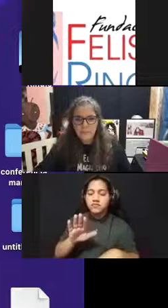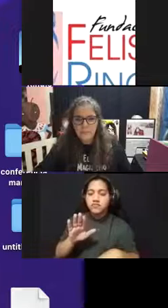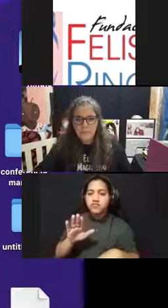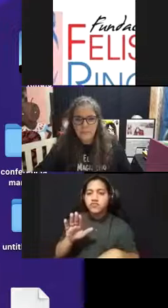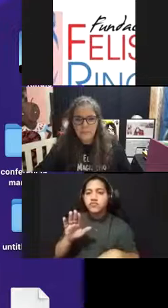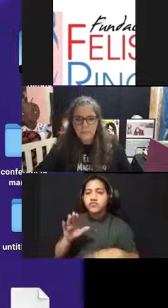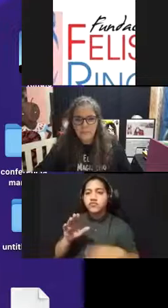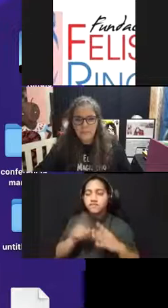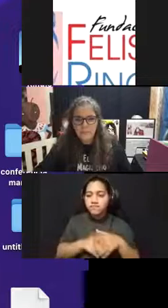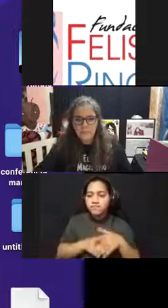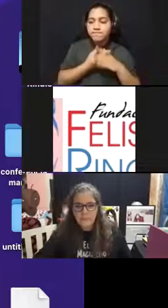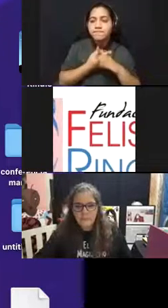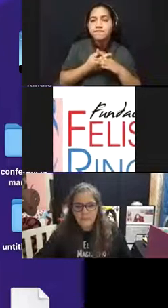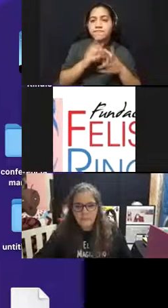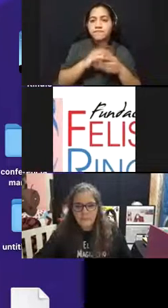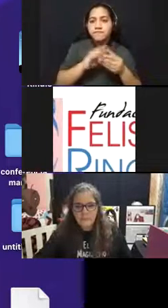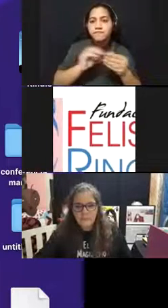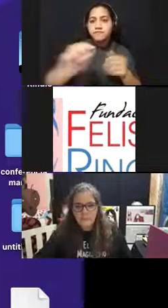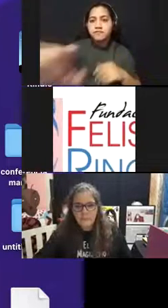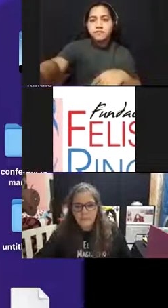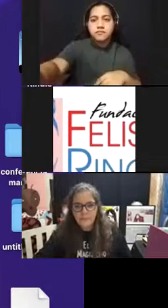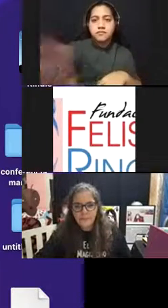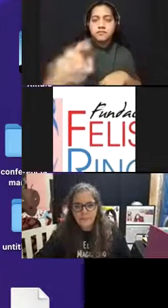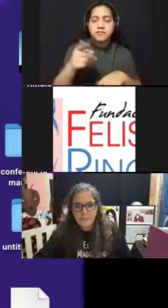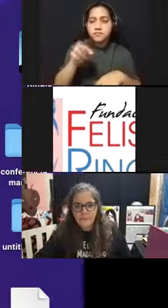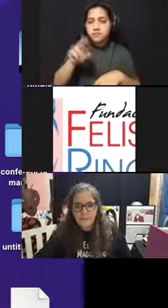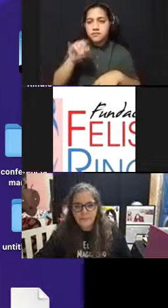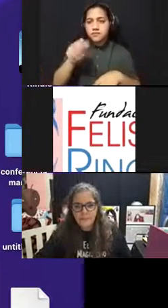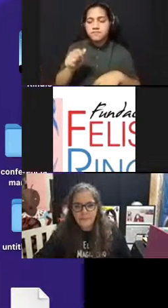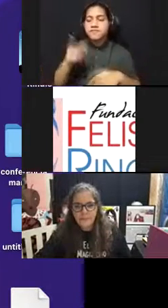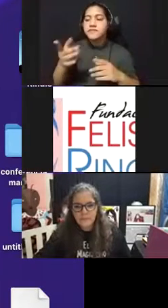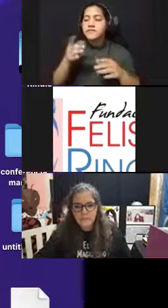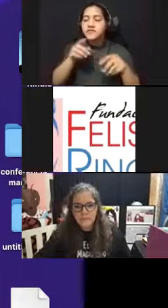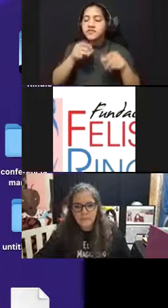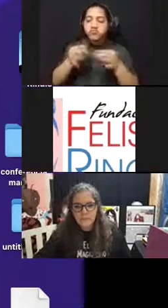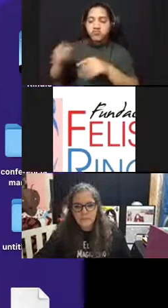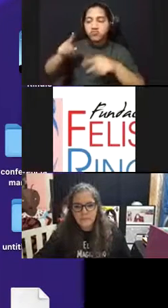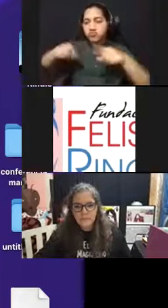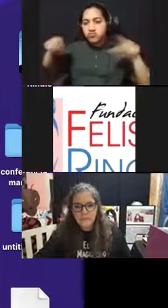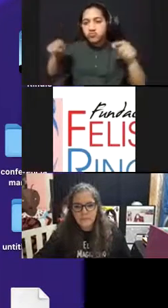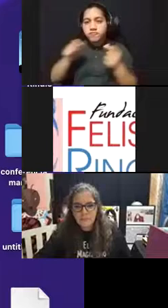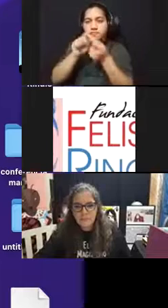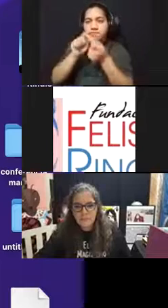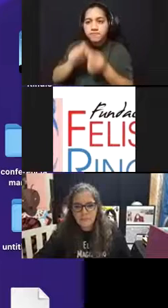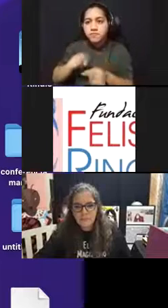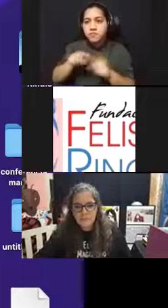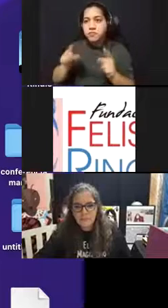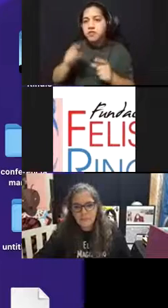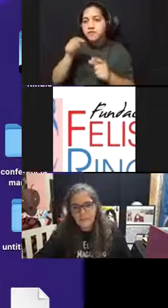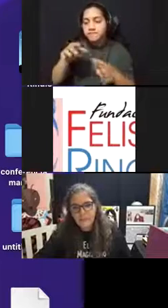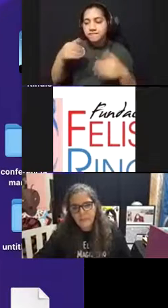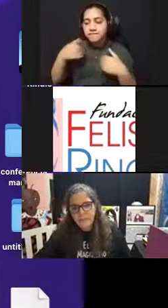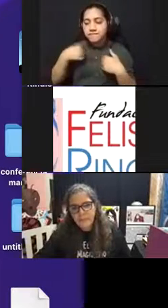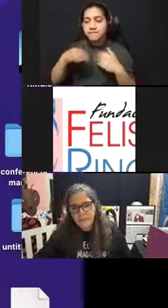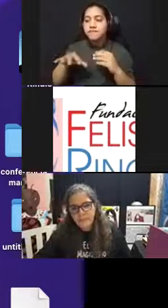Persia. Las versiones se diferencian en ciertos detalles, pero en todas encontramos rasgos